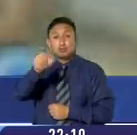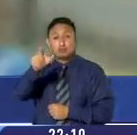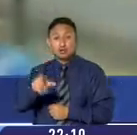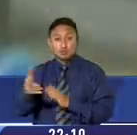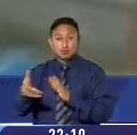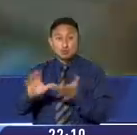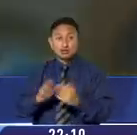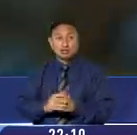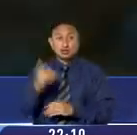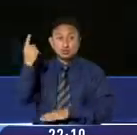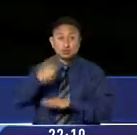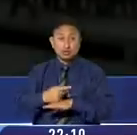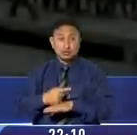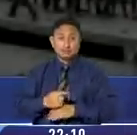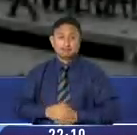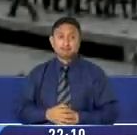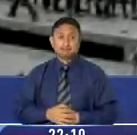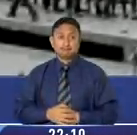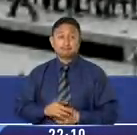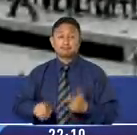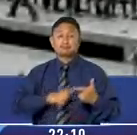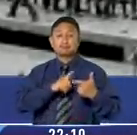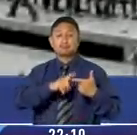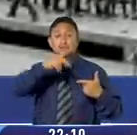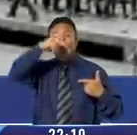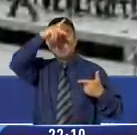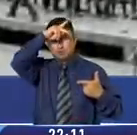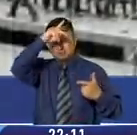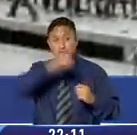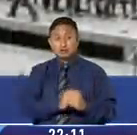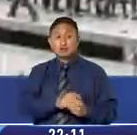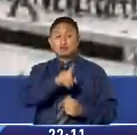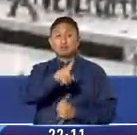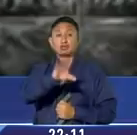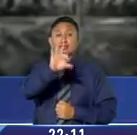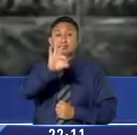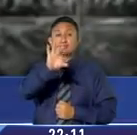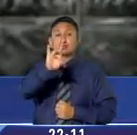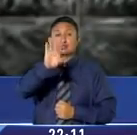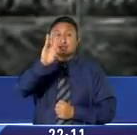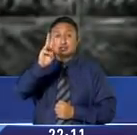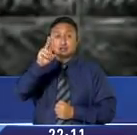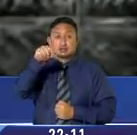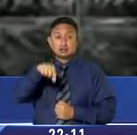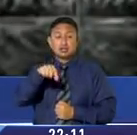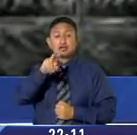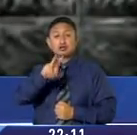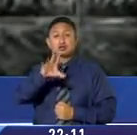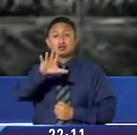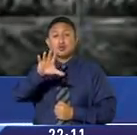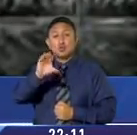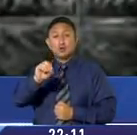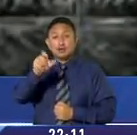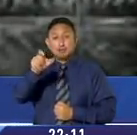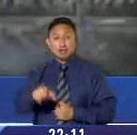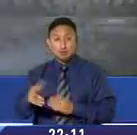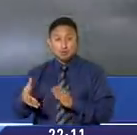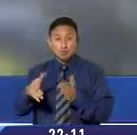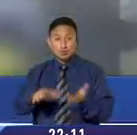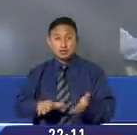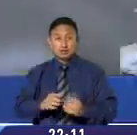en una sola jornada. Le sigue Perú, que en 1986 registró 250